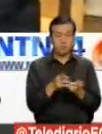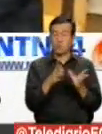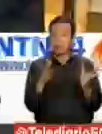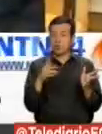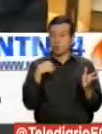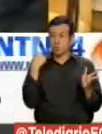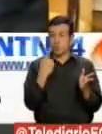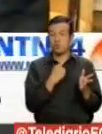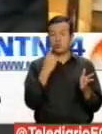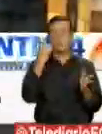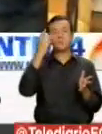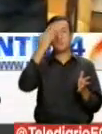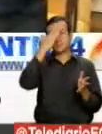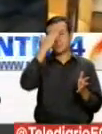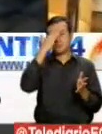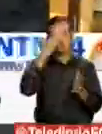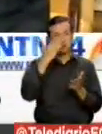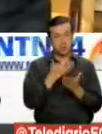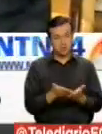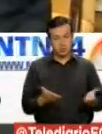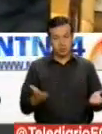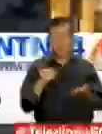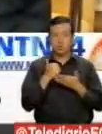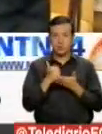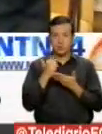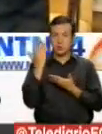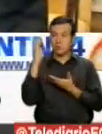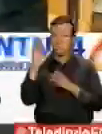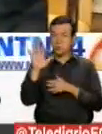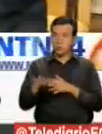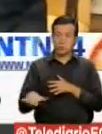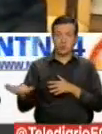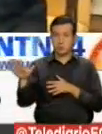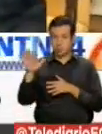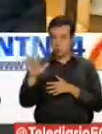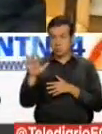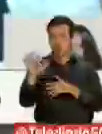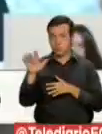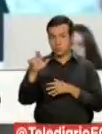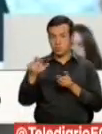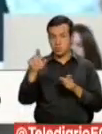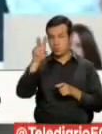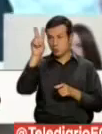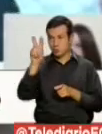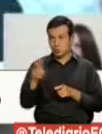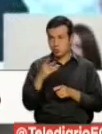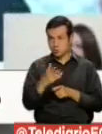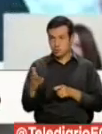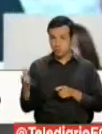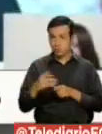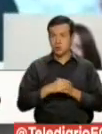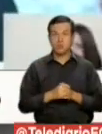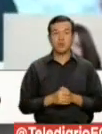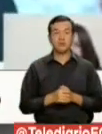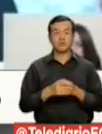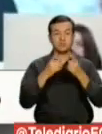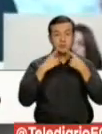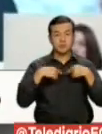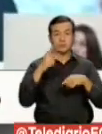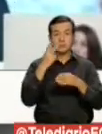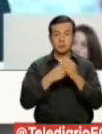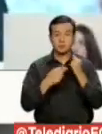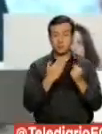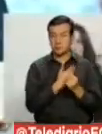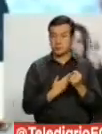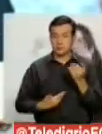debemos asegurarnos que la ayuda humanitaria llegue al pueblo venezolano. Frente a las declaraciones de los dos mandatarios,